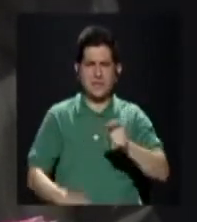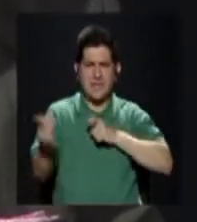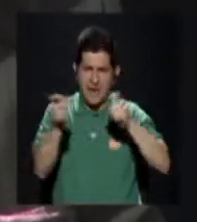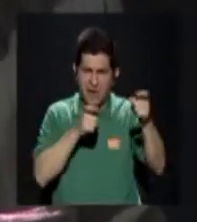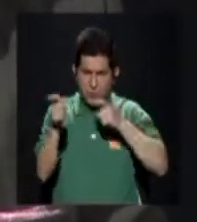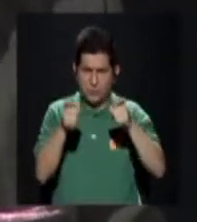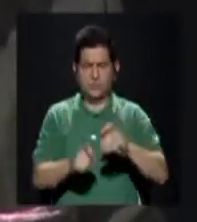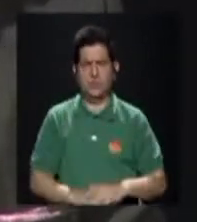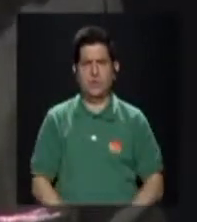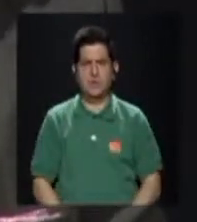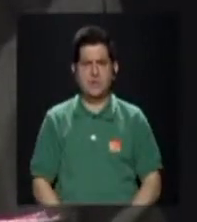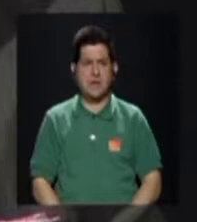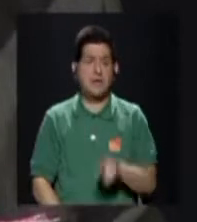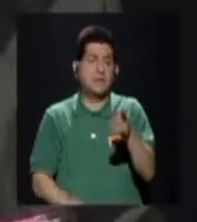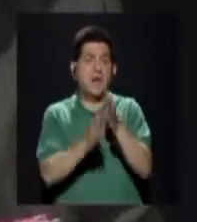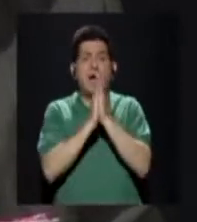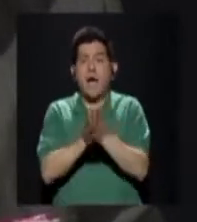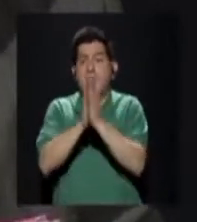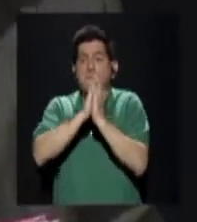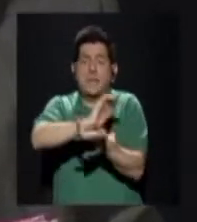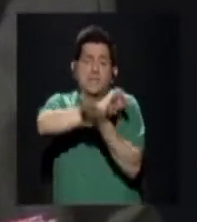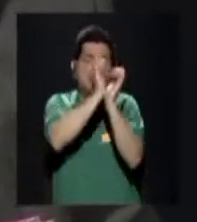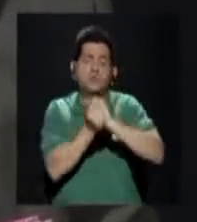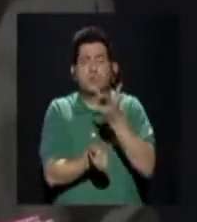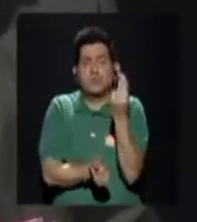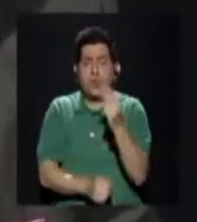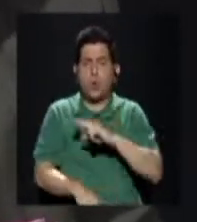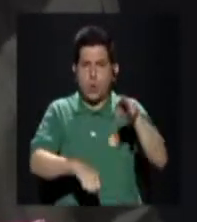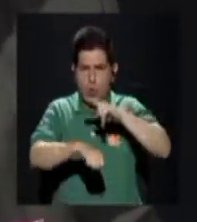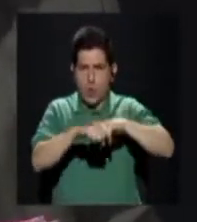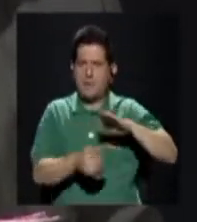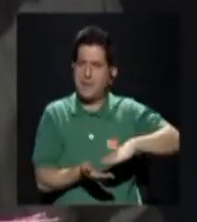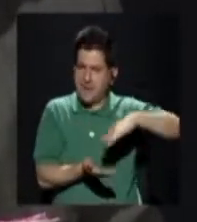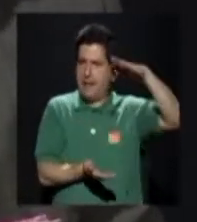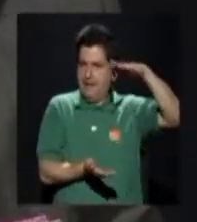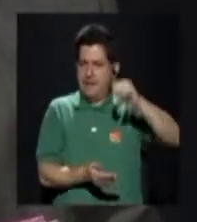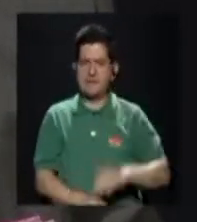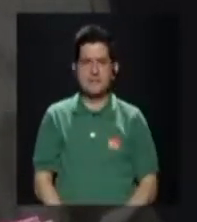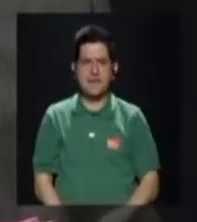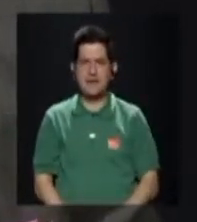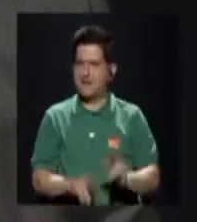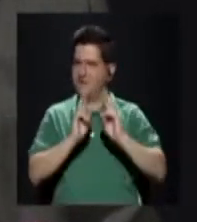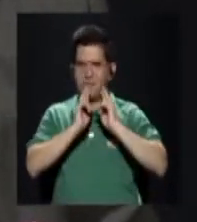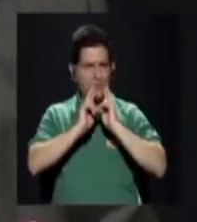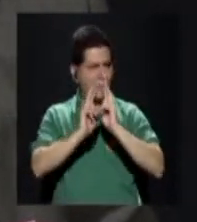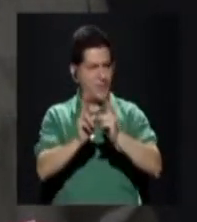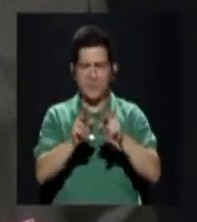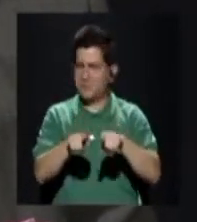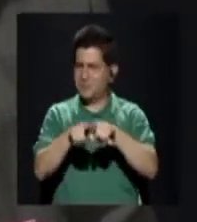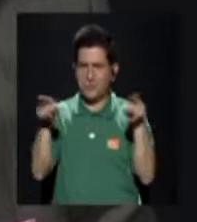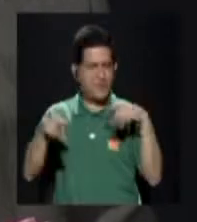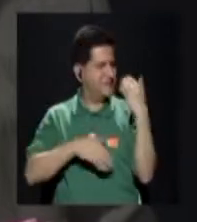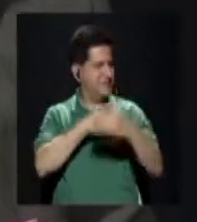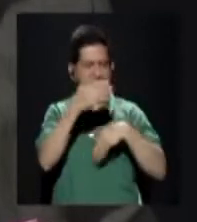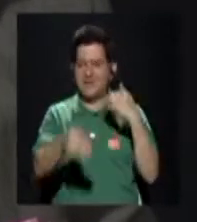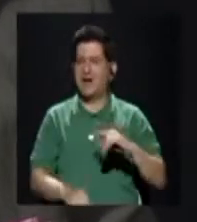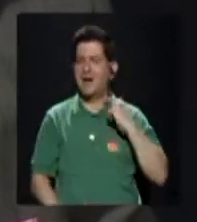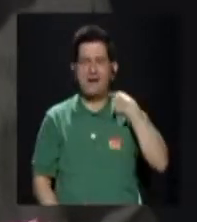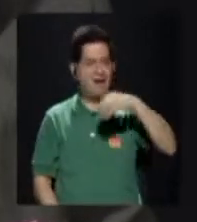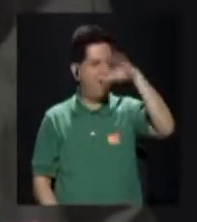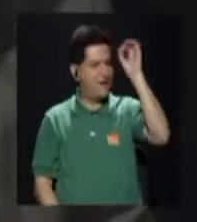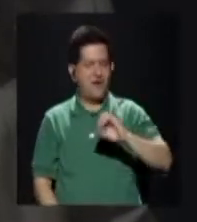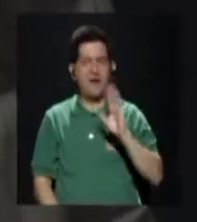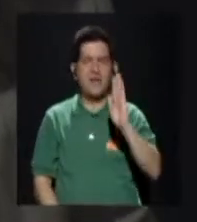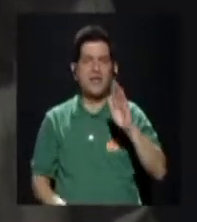reguladora ante solicitudes de cambios en los precios y usualmente hacia el alza, que no responden tampoco a un proceso inflacionario y